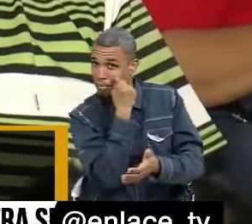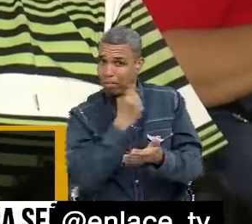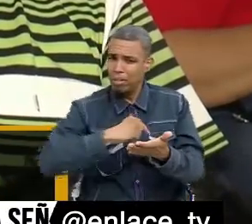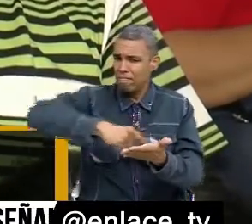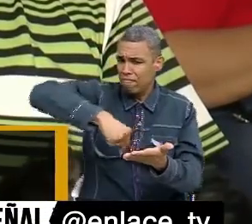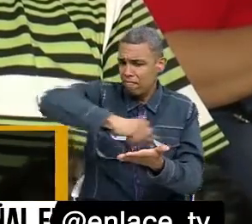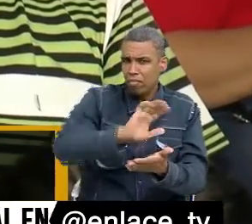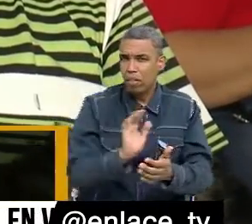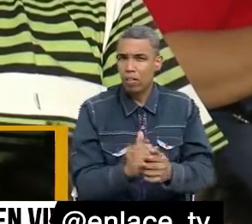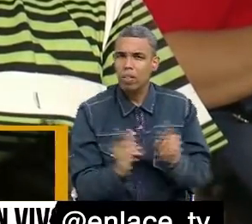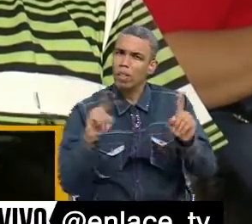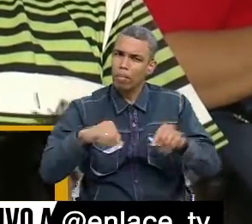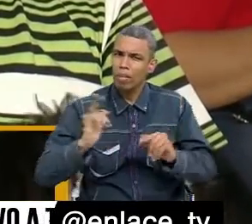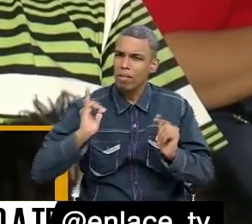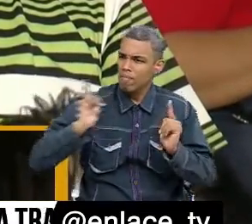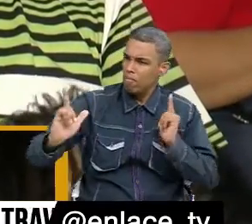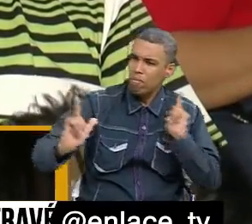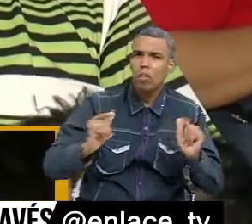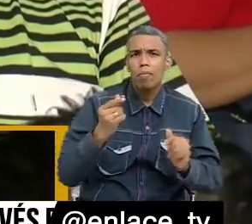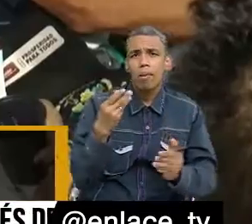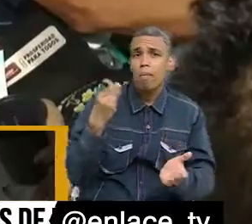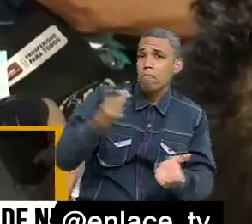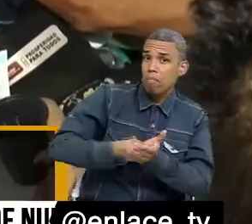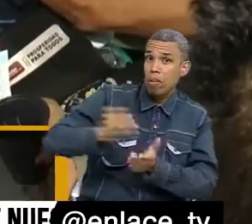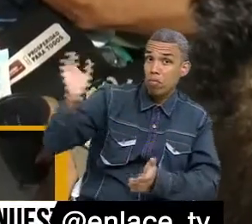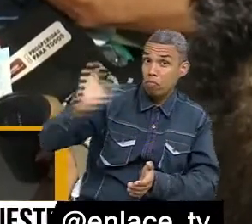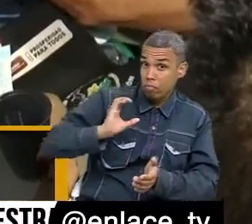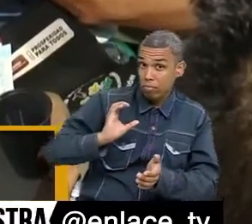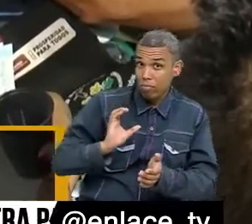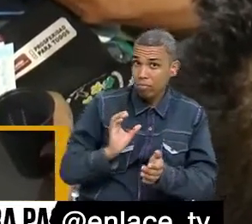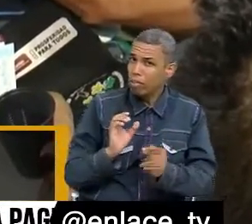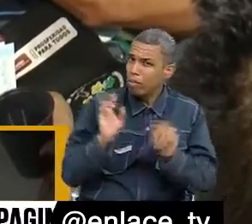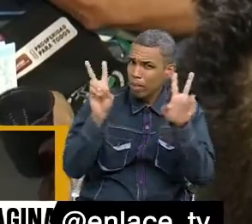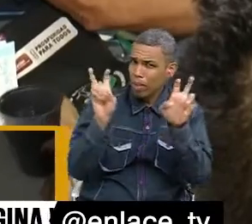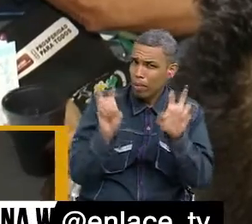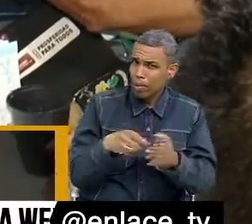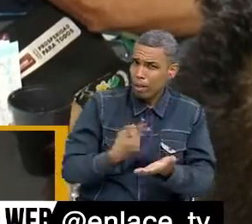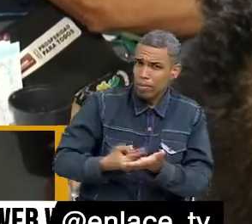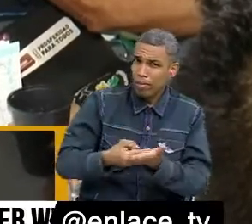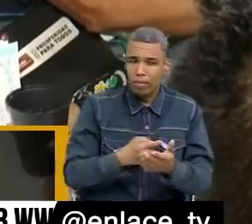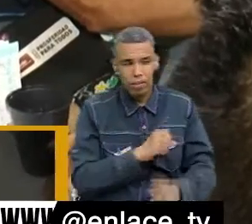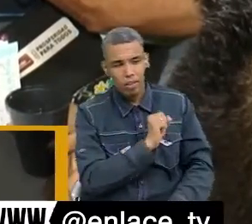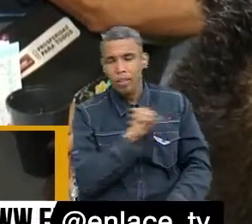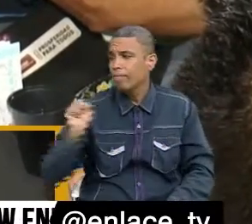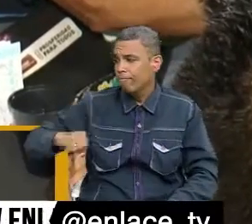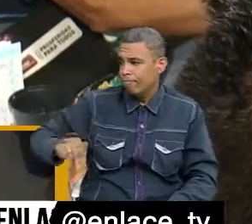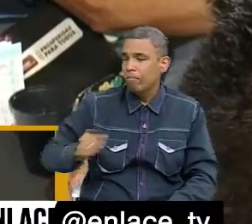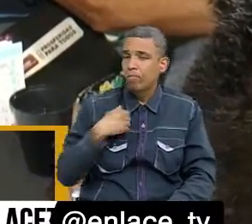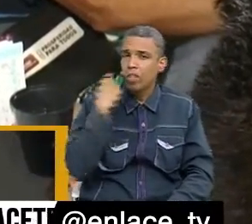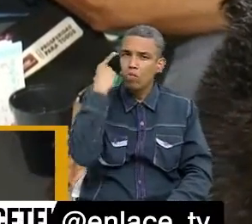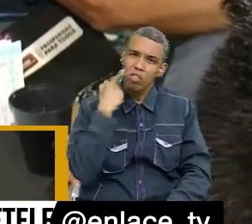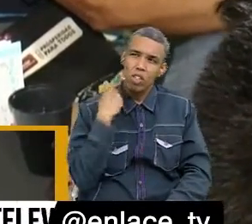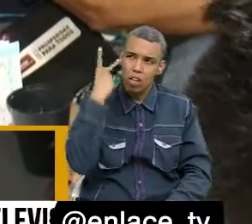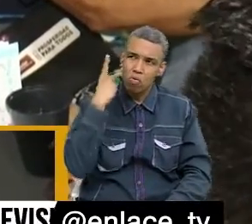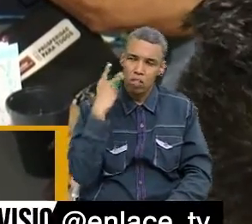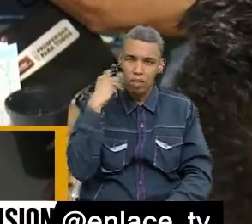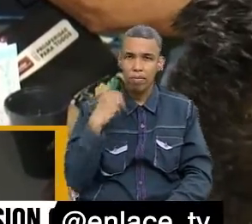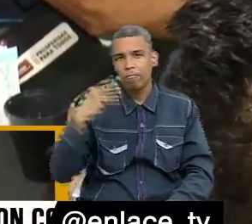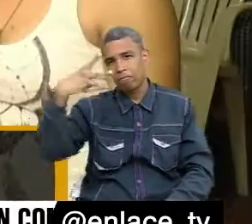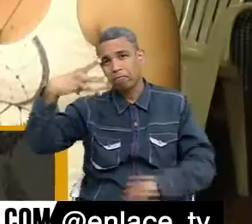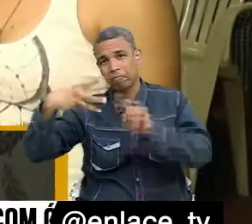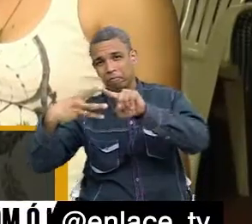para los ediles, la agenda es amplia. Sí, la agenda incluye 3 días, el 30, el primero, el 2 y